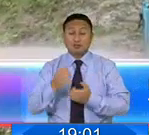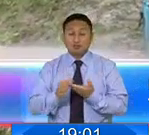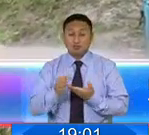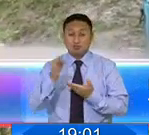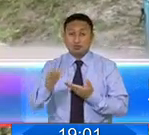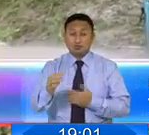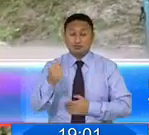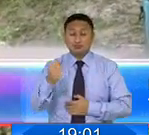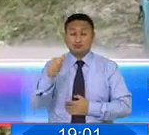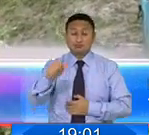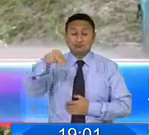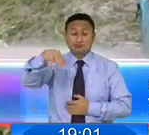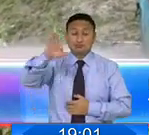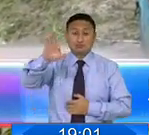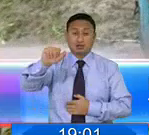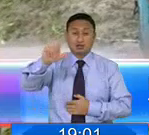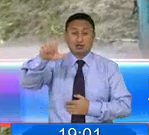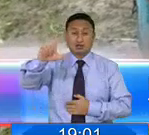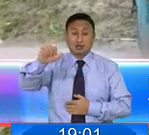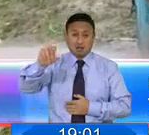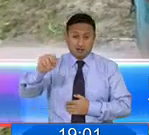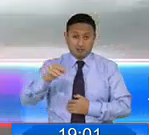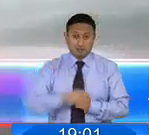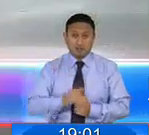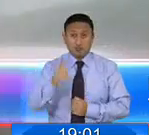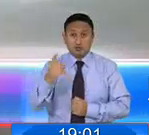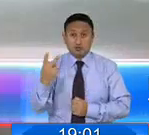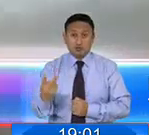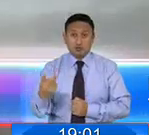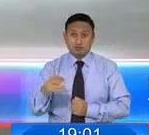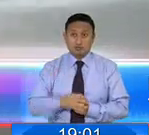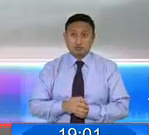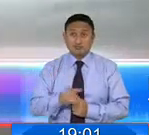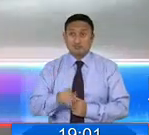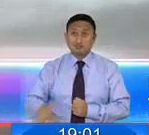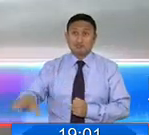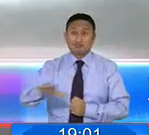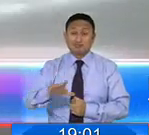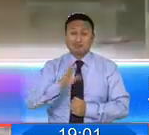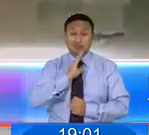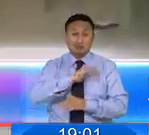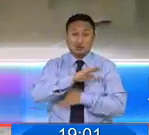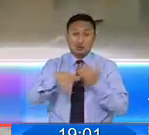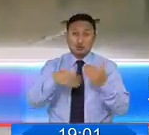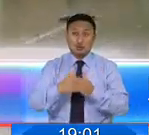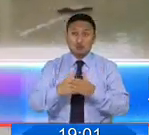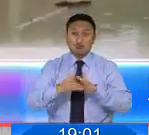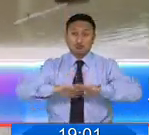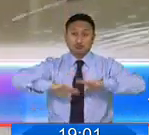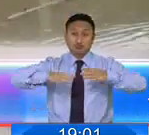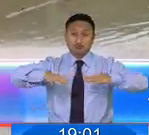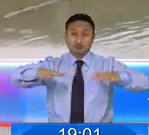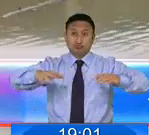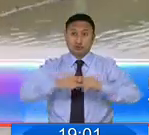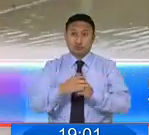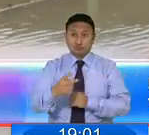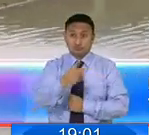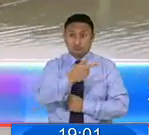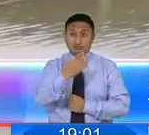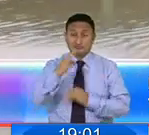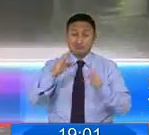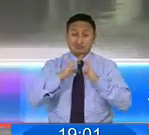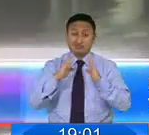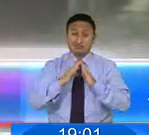Santa Clara 1 y 2 en Urdaneta. El sector está bajo el agua, así se observan las viviendas. Quienes no